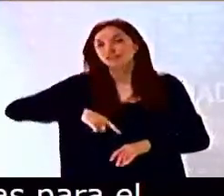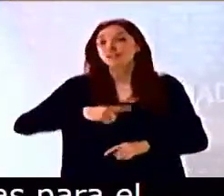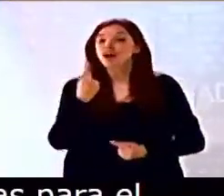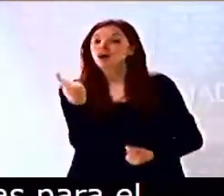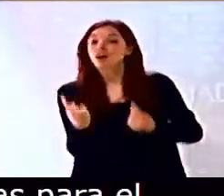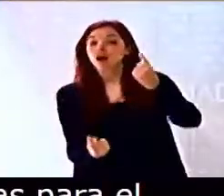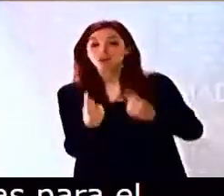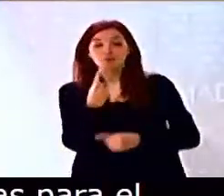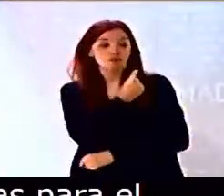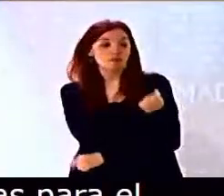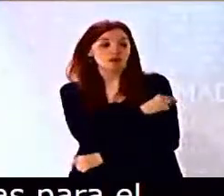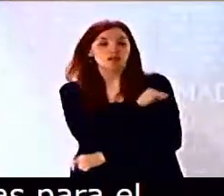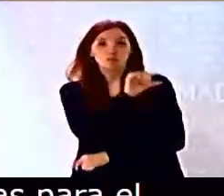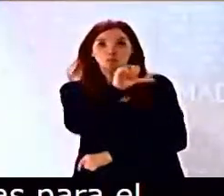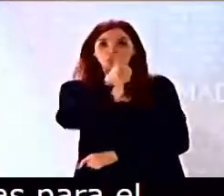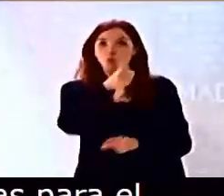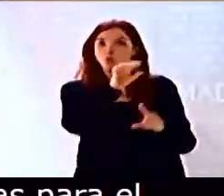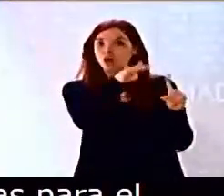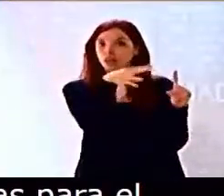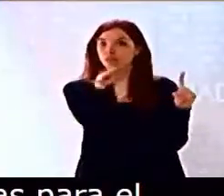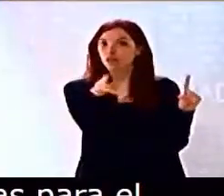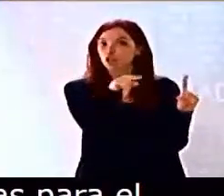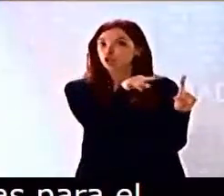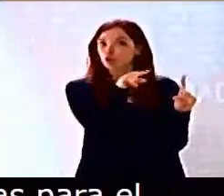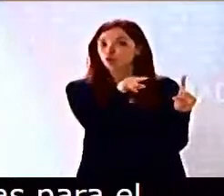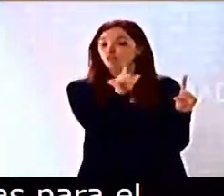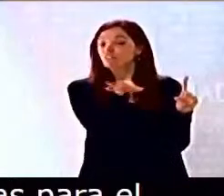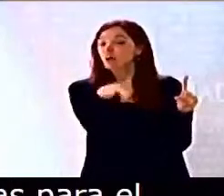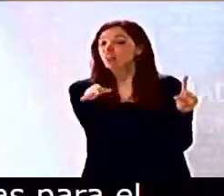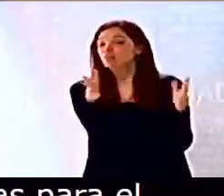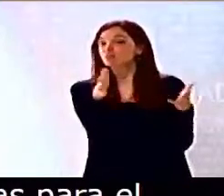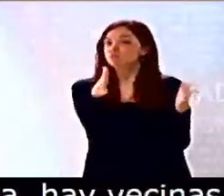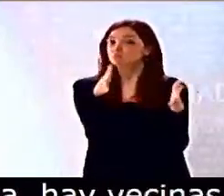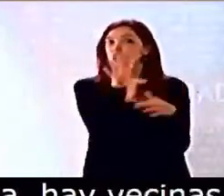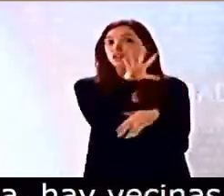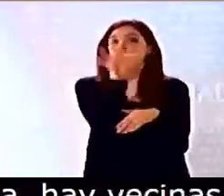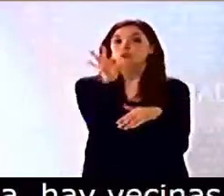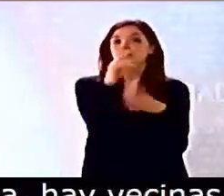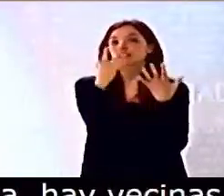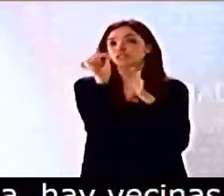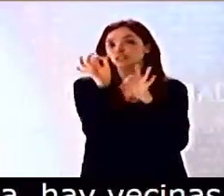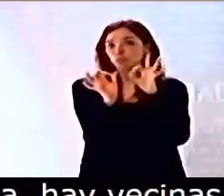vacunas aprobadas en el calendario vacunal que tienen una eficacia entre el 50 y el 60%.